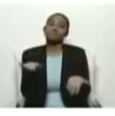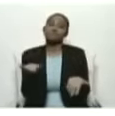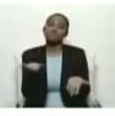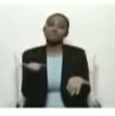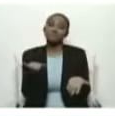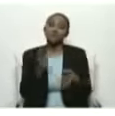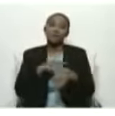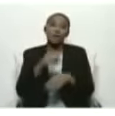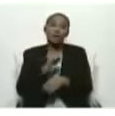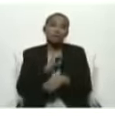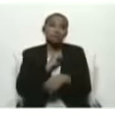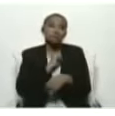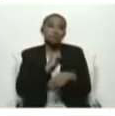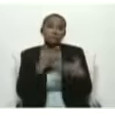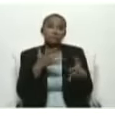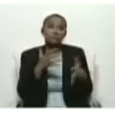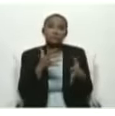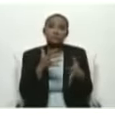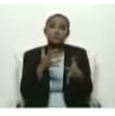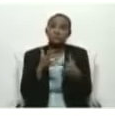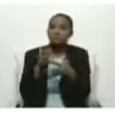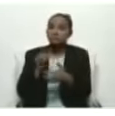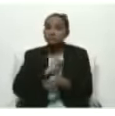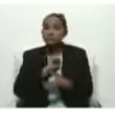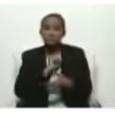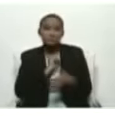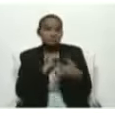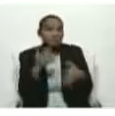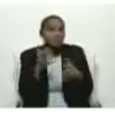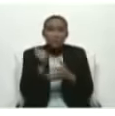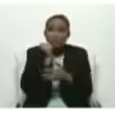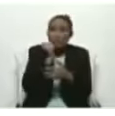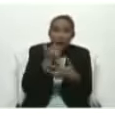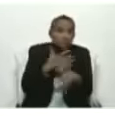demasiado miedoso, demasiado cobarde y demasiado tembleque.